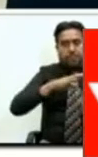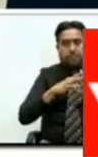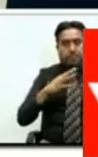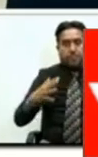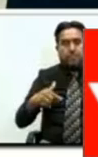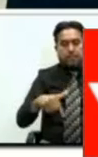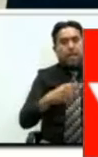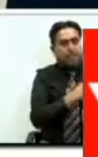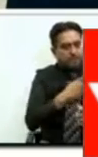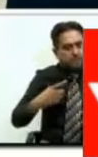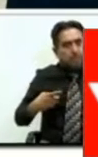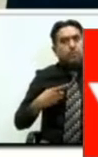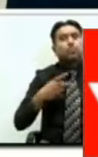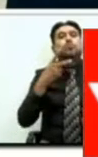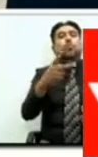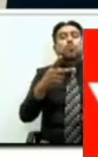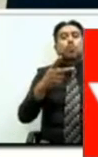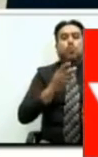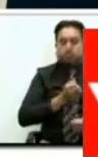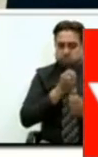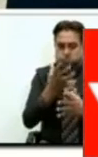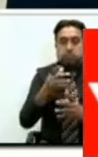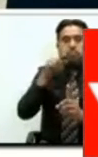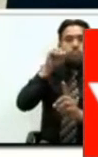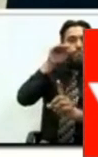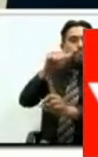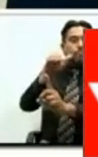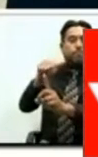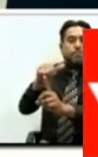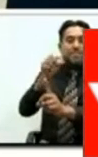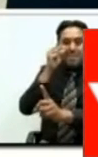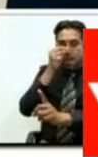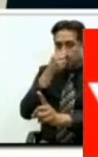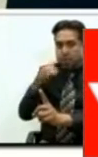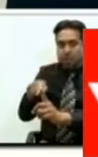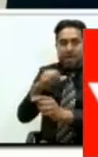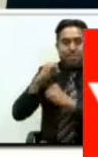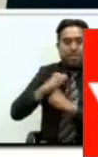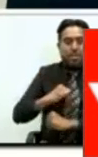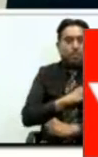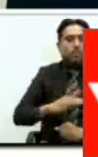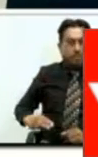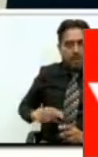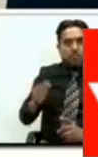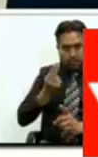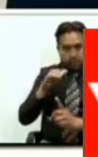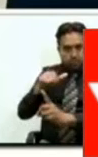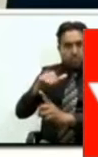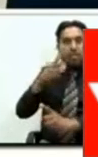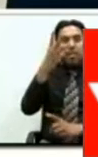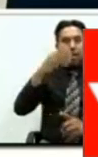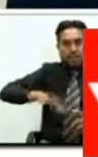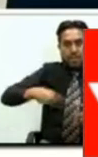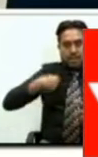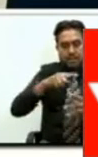este congreso pueda emitir un exhorto a la autoridad municipal de irapuato planteando estos tres elementos